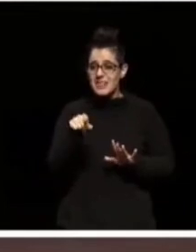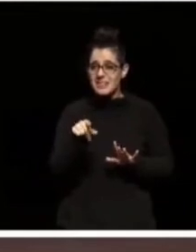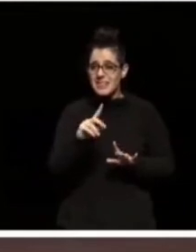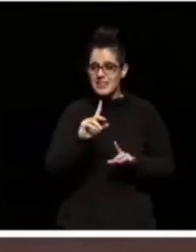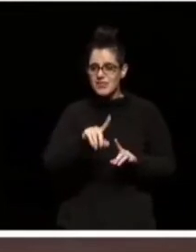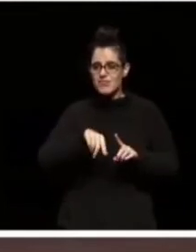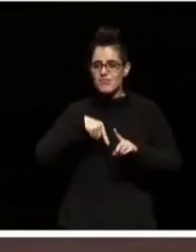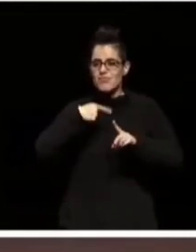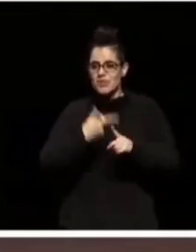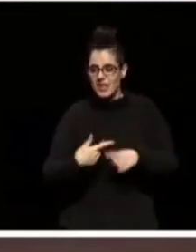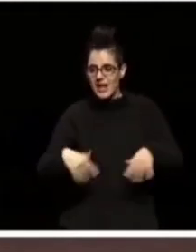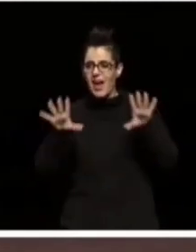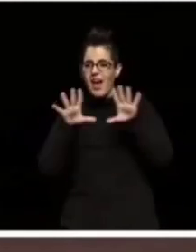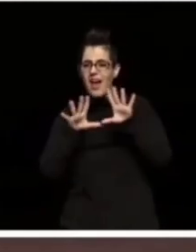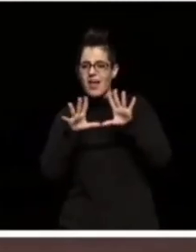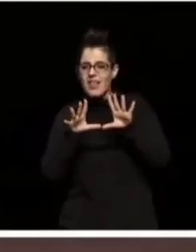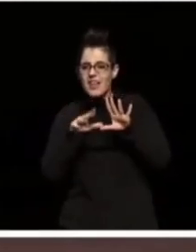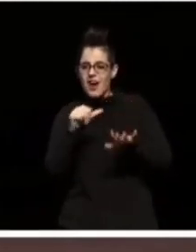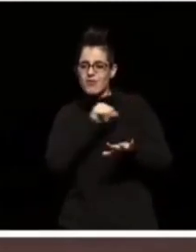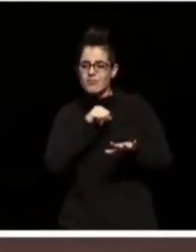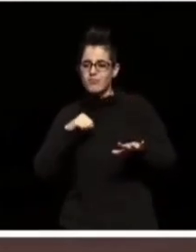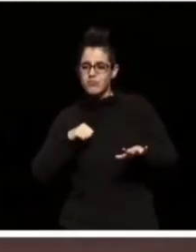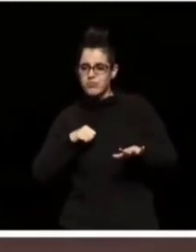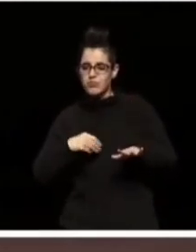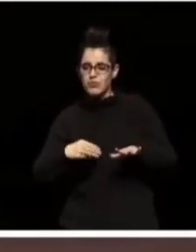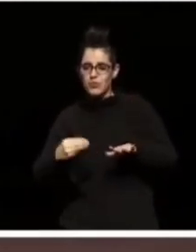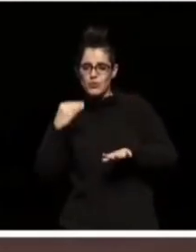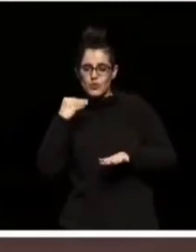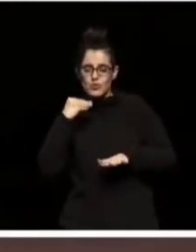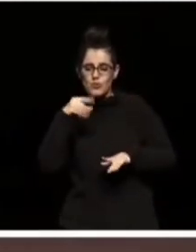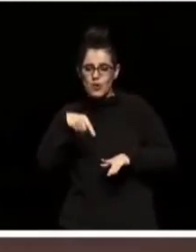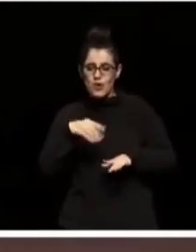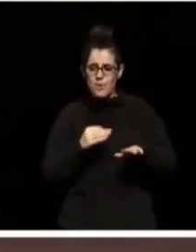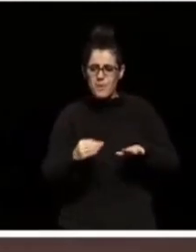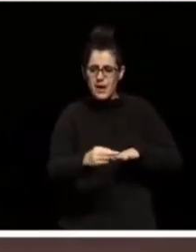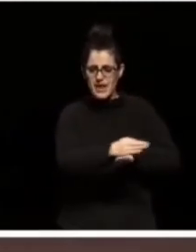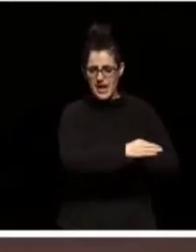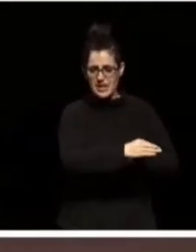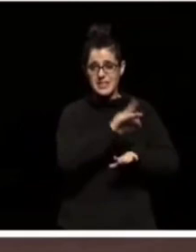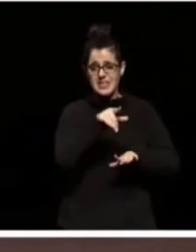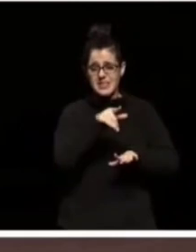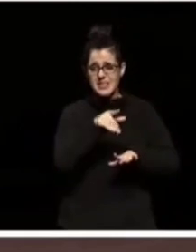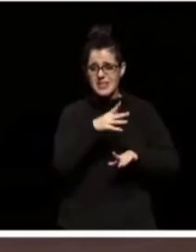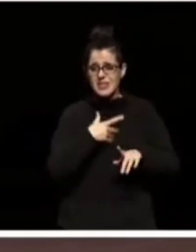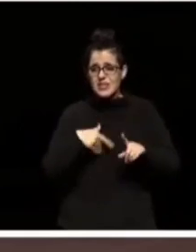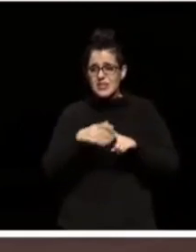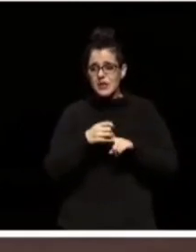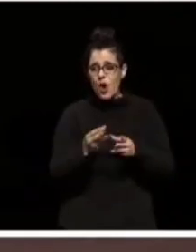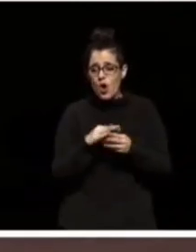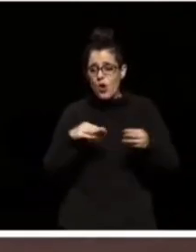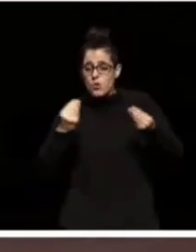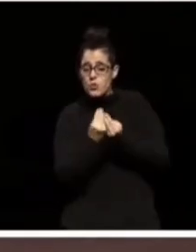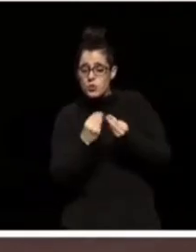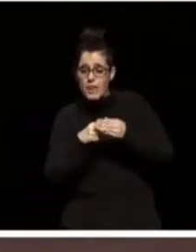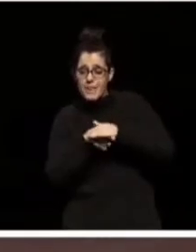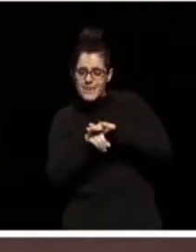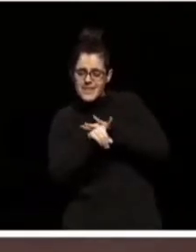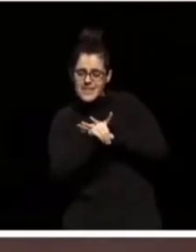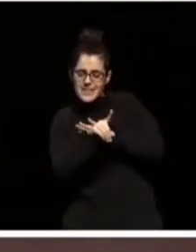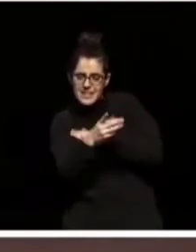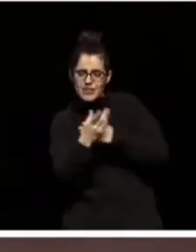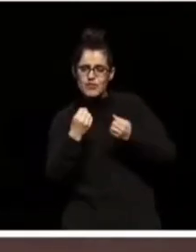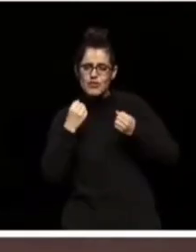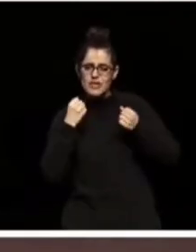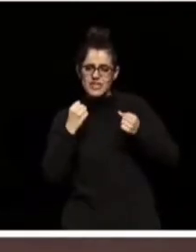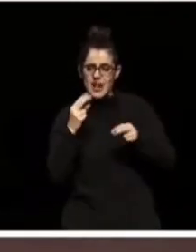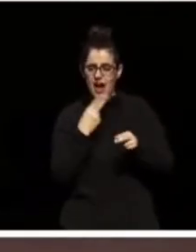10 el autoconsumo en Baleares. Y esto está permitiendo, junto con el desarrollo intensísimo de la